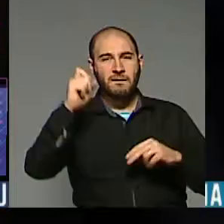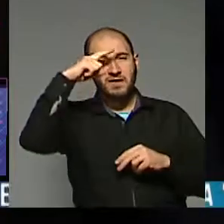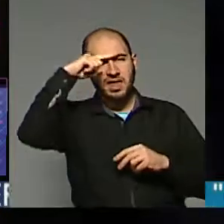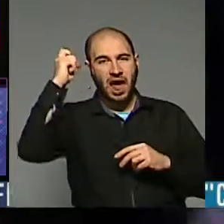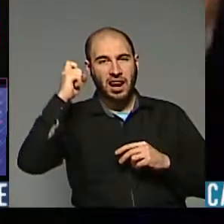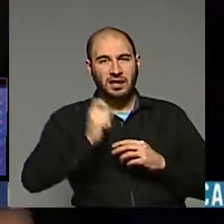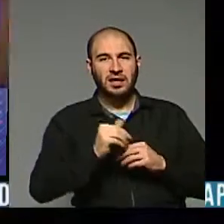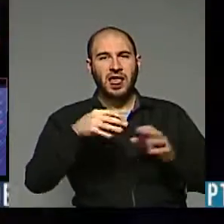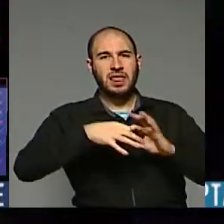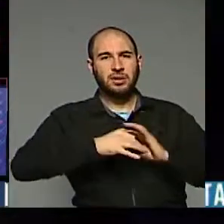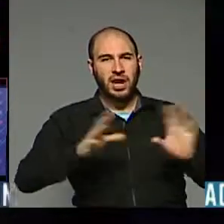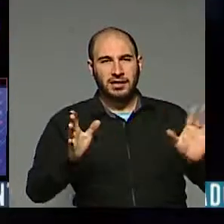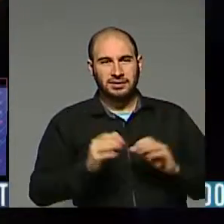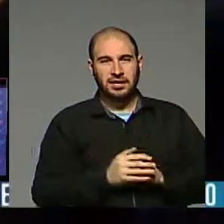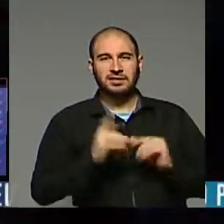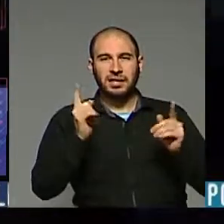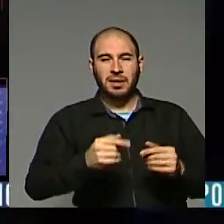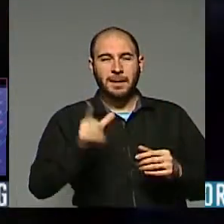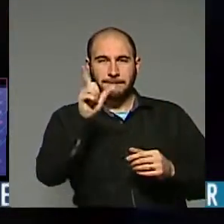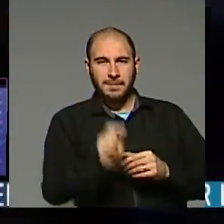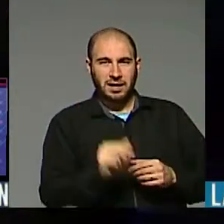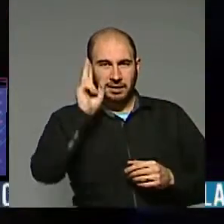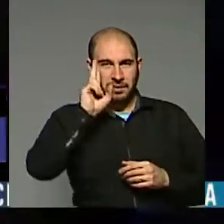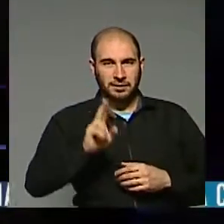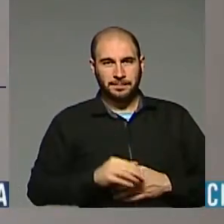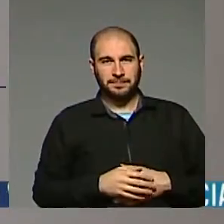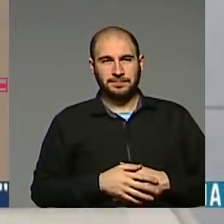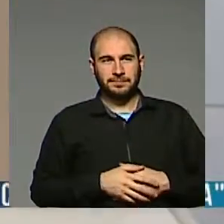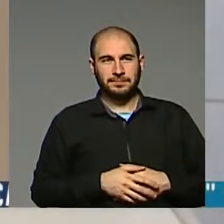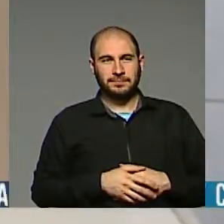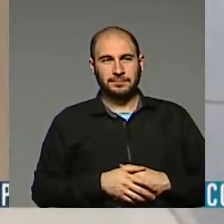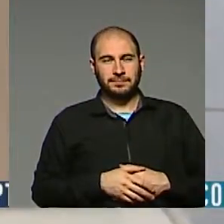federal, democrático y republicano.